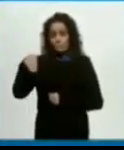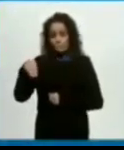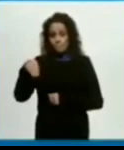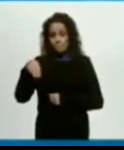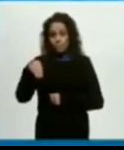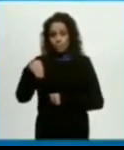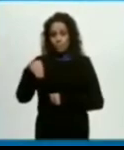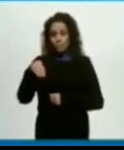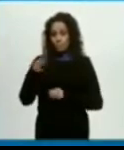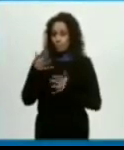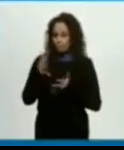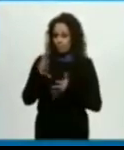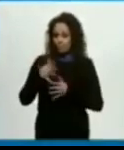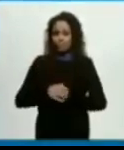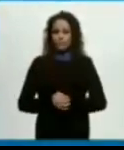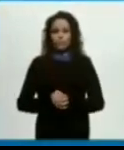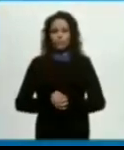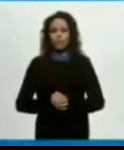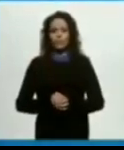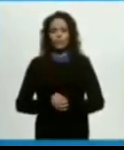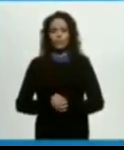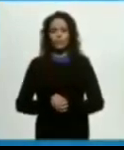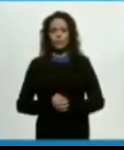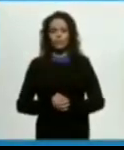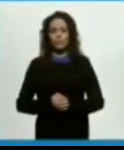ancho aproximadamente.